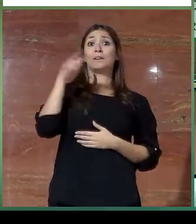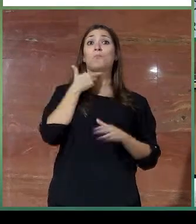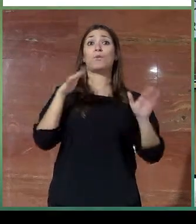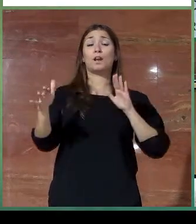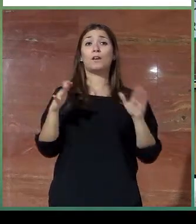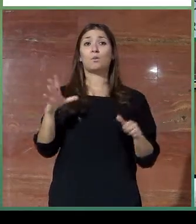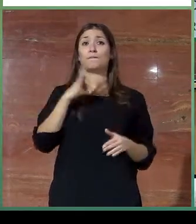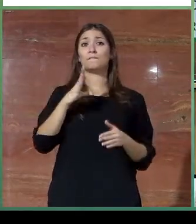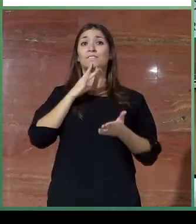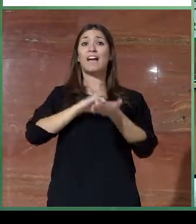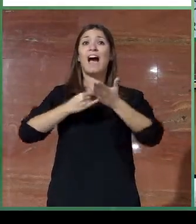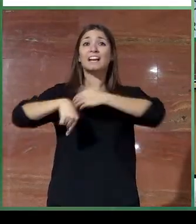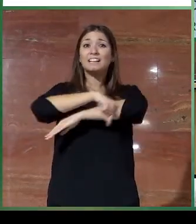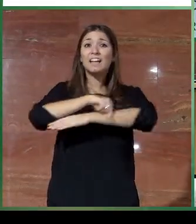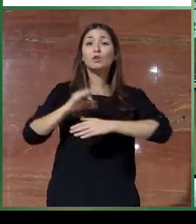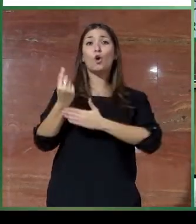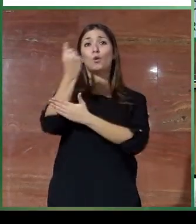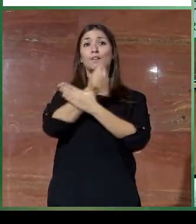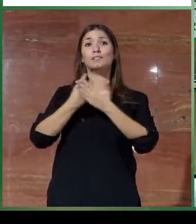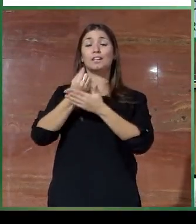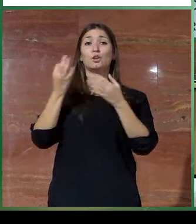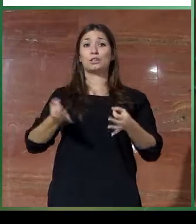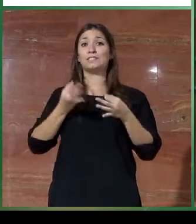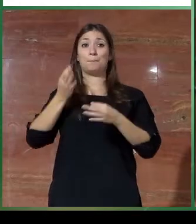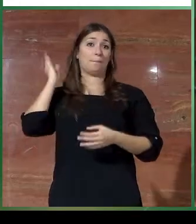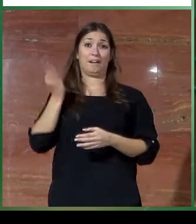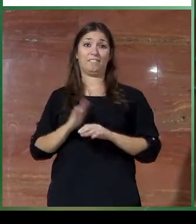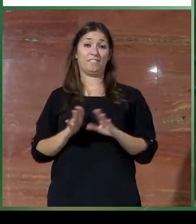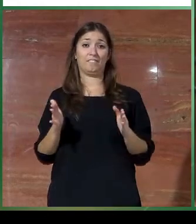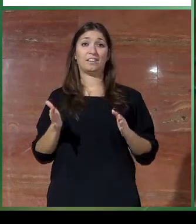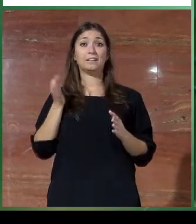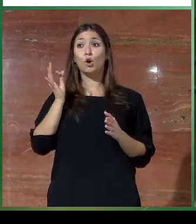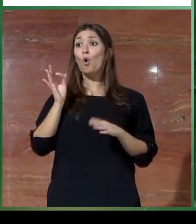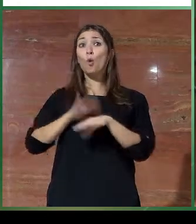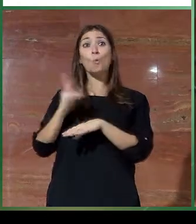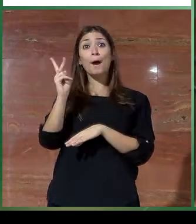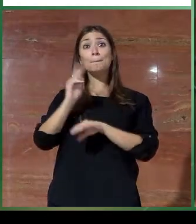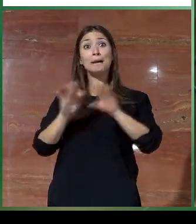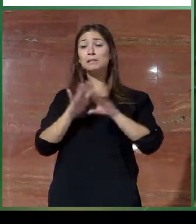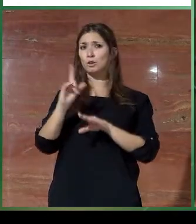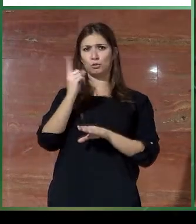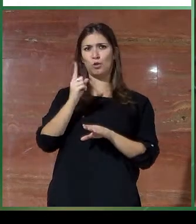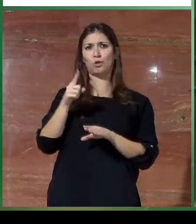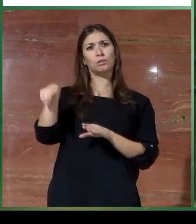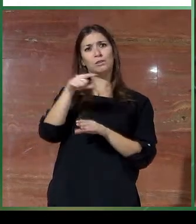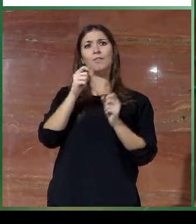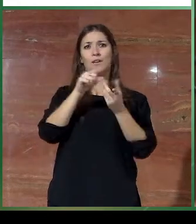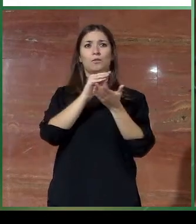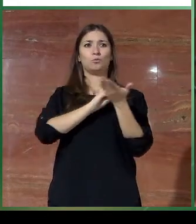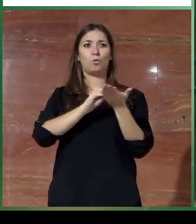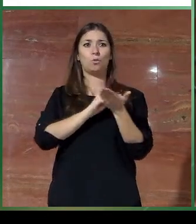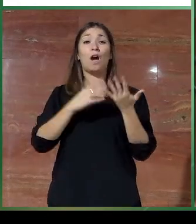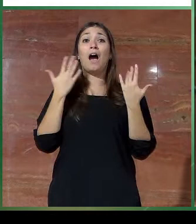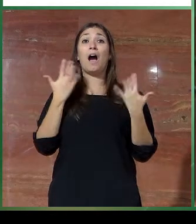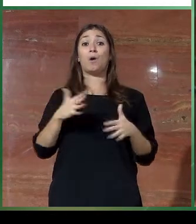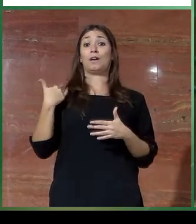con los arquitectos y el diseñador que tenemos en la mesa, porque tenemos que empezar por algún lado. Efectivamente, no solo son parte de la solución, aunque haya sido parte del